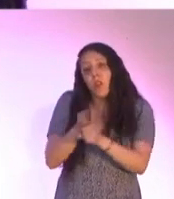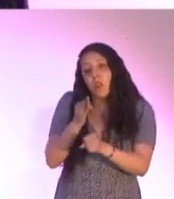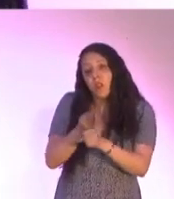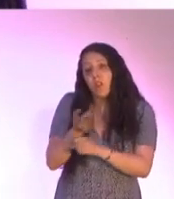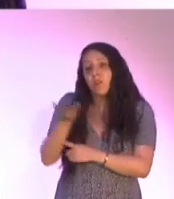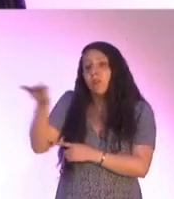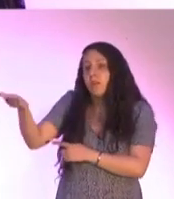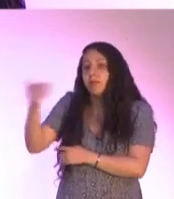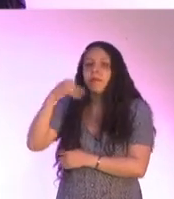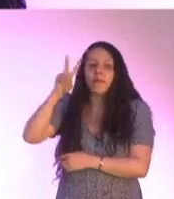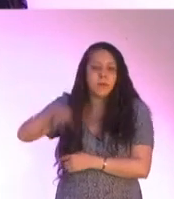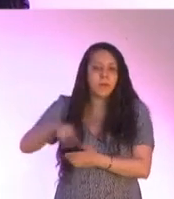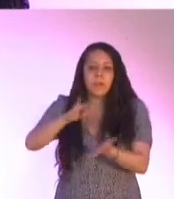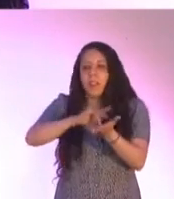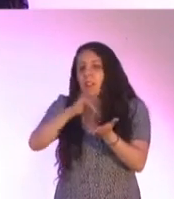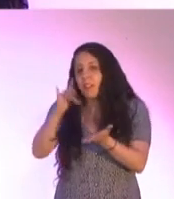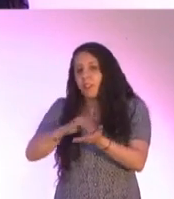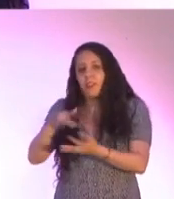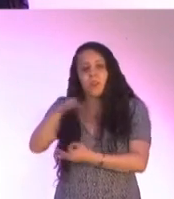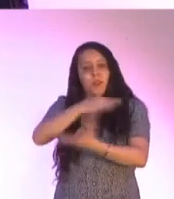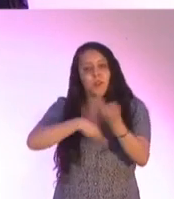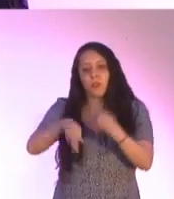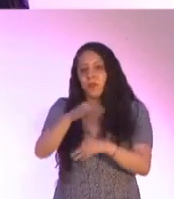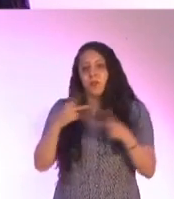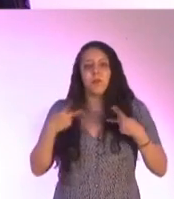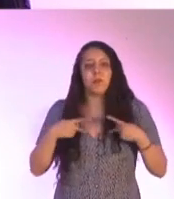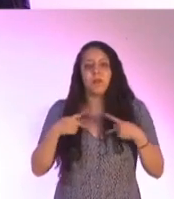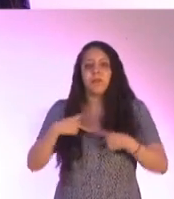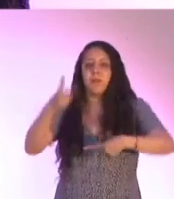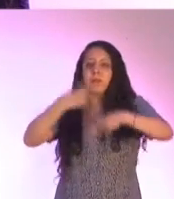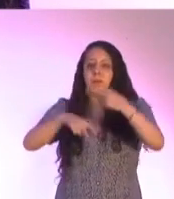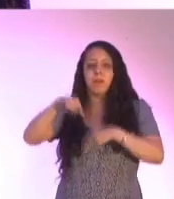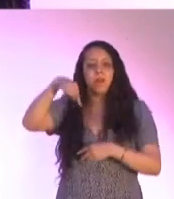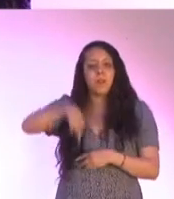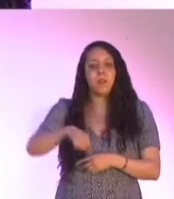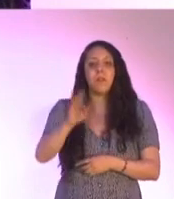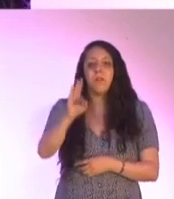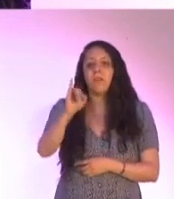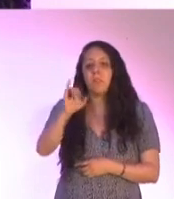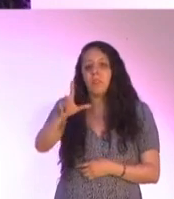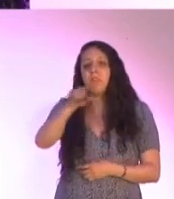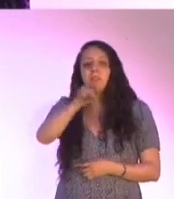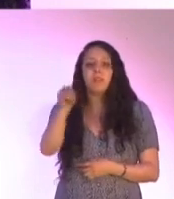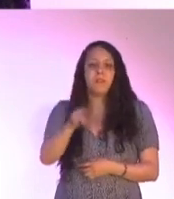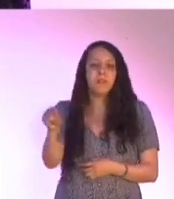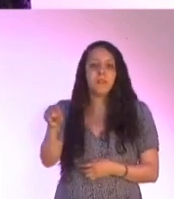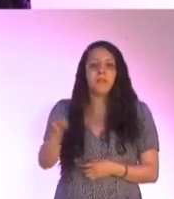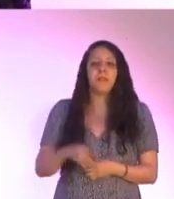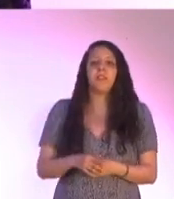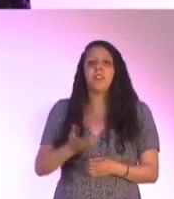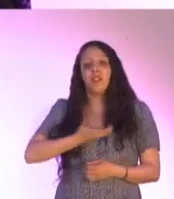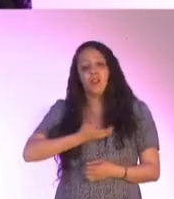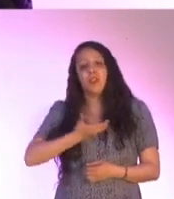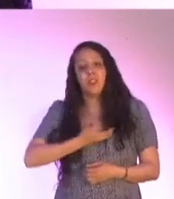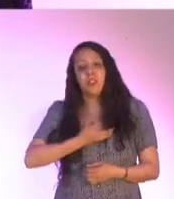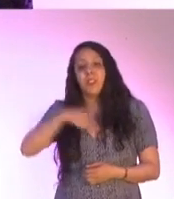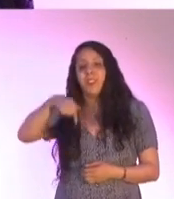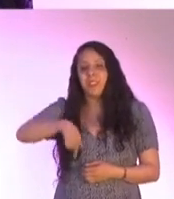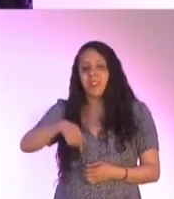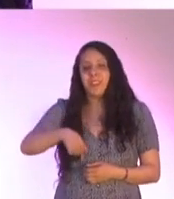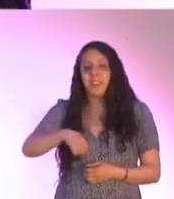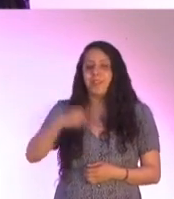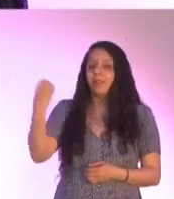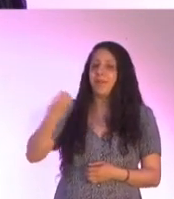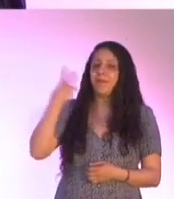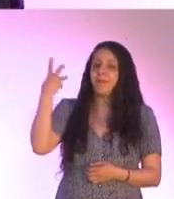sobre todo a ustedes por haber estado aquí en la feria internacional del libro del zócalo este evento que estamos tan